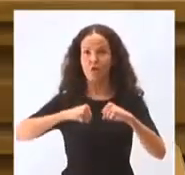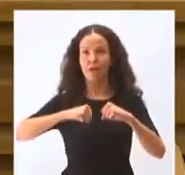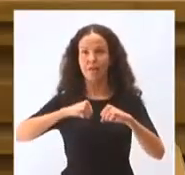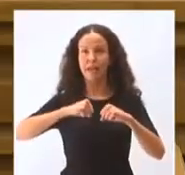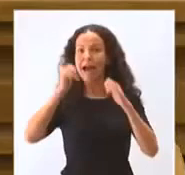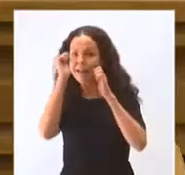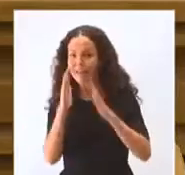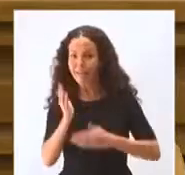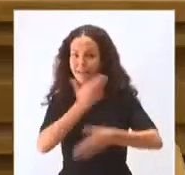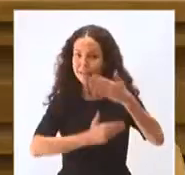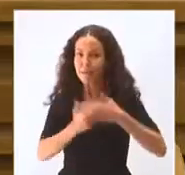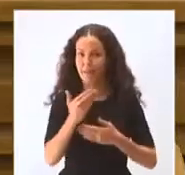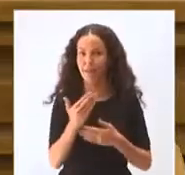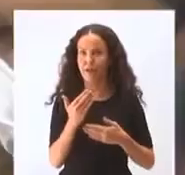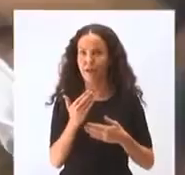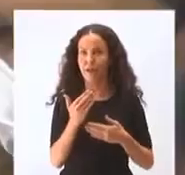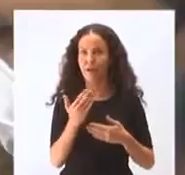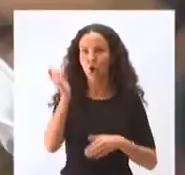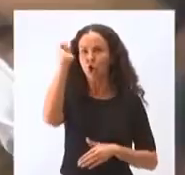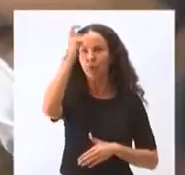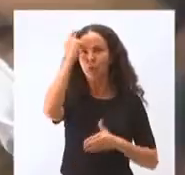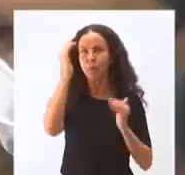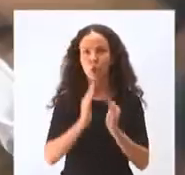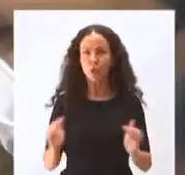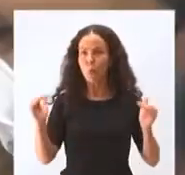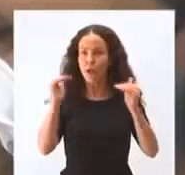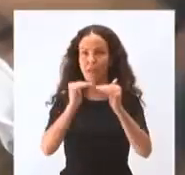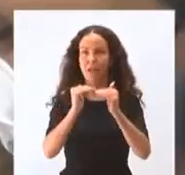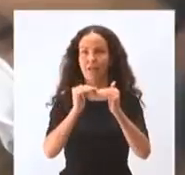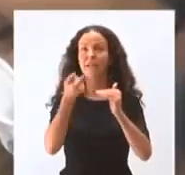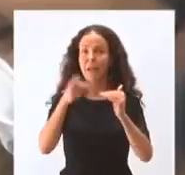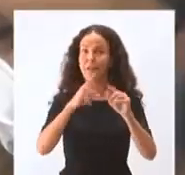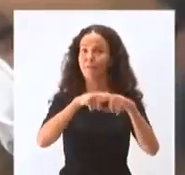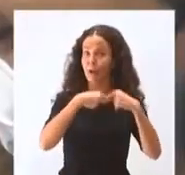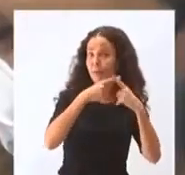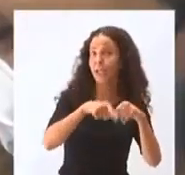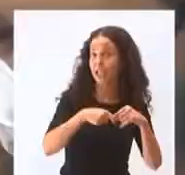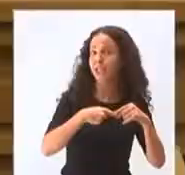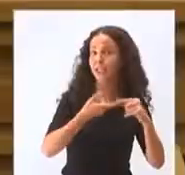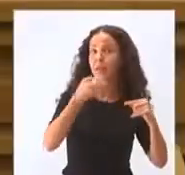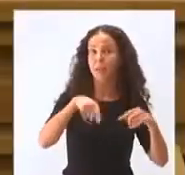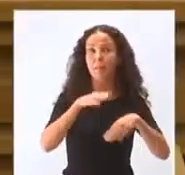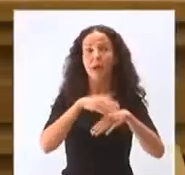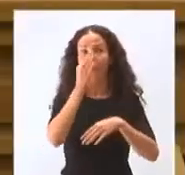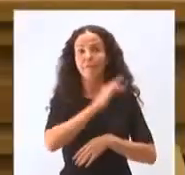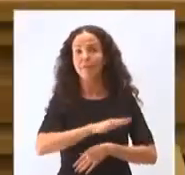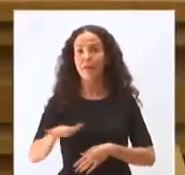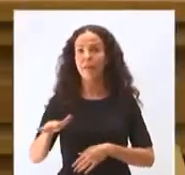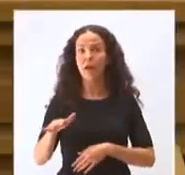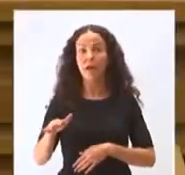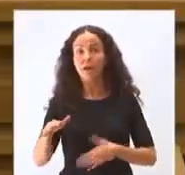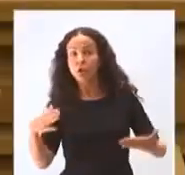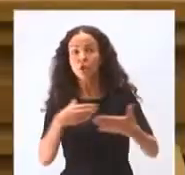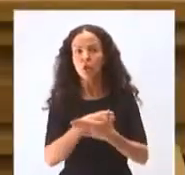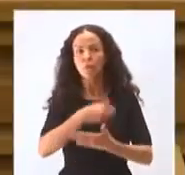discapacidad los conceptos de igualdad también para familias y para y para la infancia son determinados